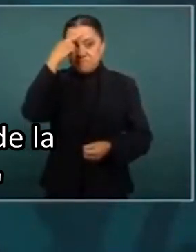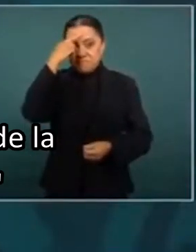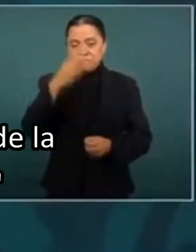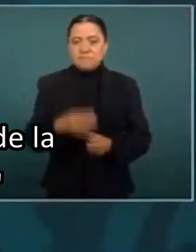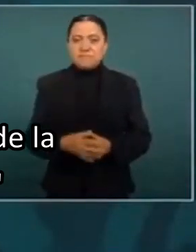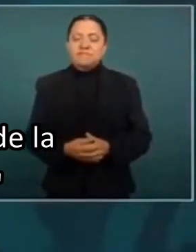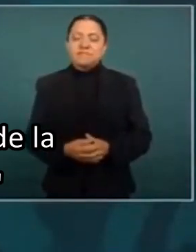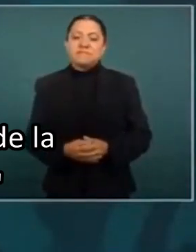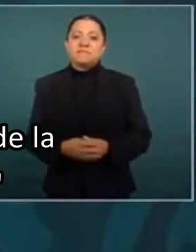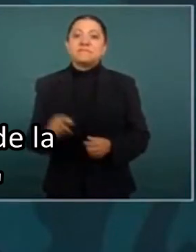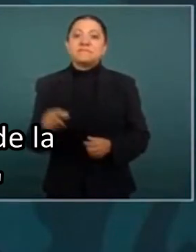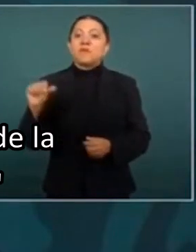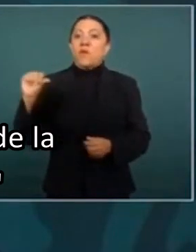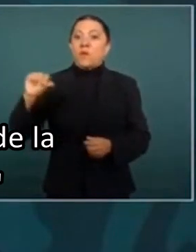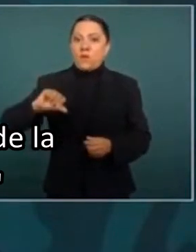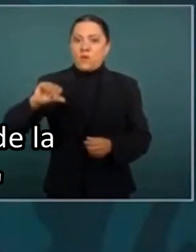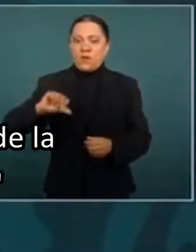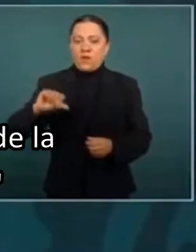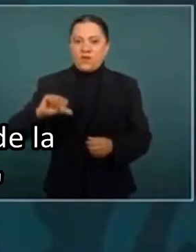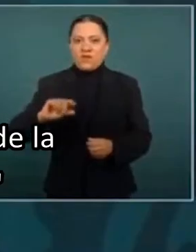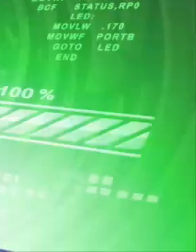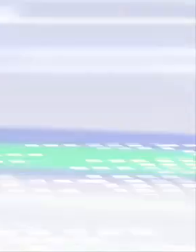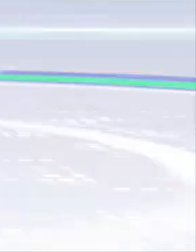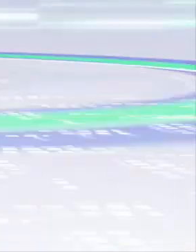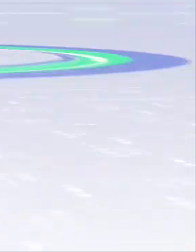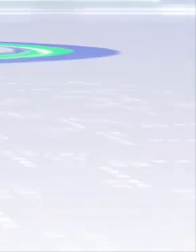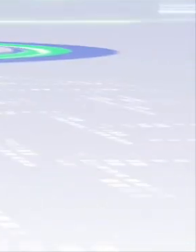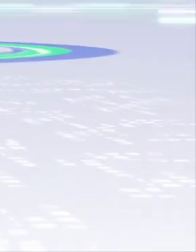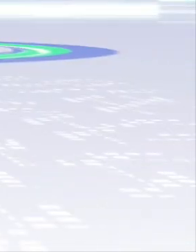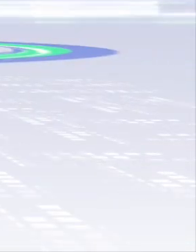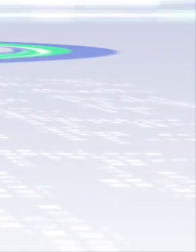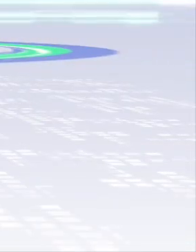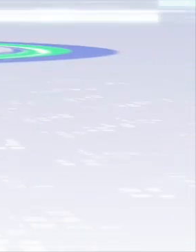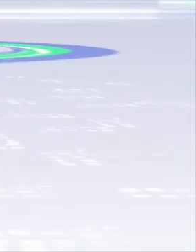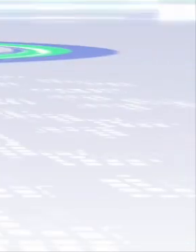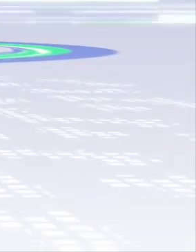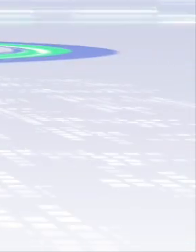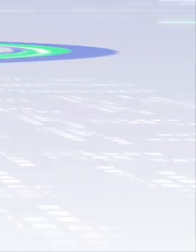guardando la sana distancia en todo con protocolos de salud. Noticieros Teleurbano.